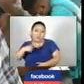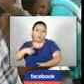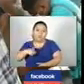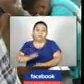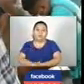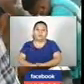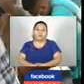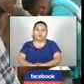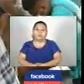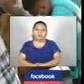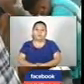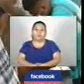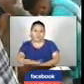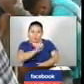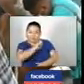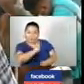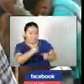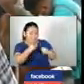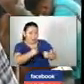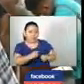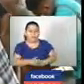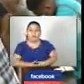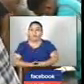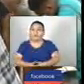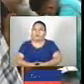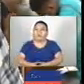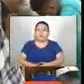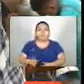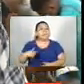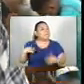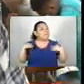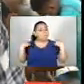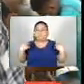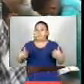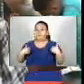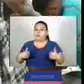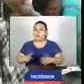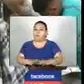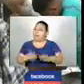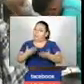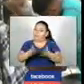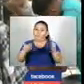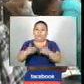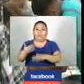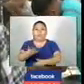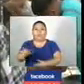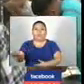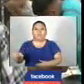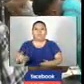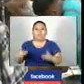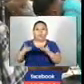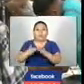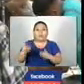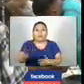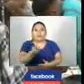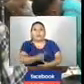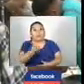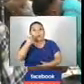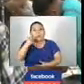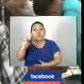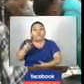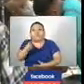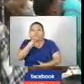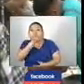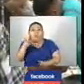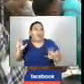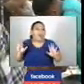hago. Así que... ¿Pone Ranger de volada? No, uno lo mantiene bien. Hay para muchas cosas. Y también para la gente, así como adultas